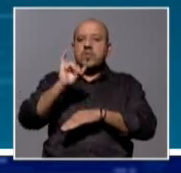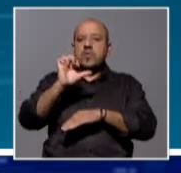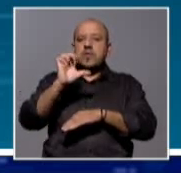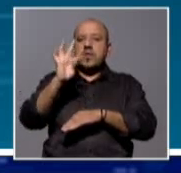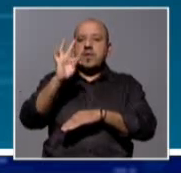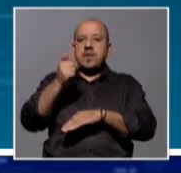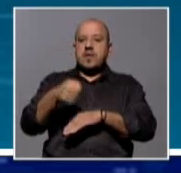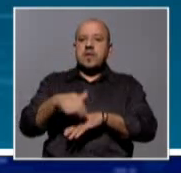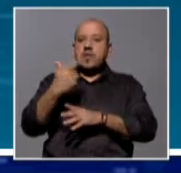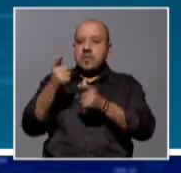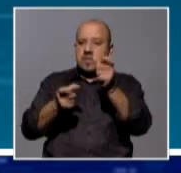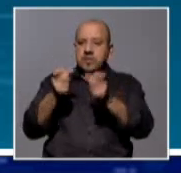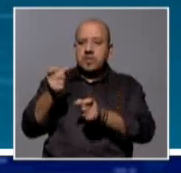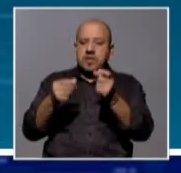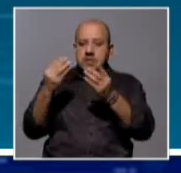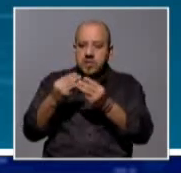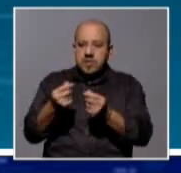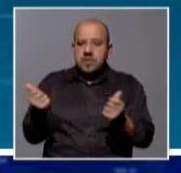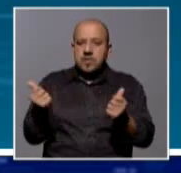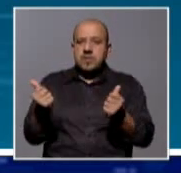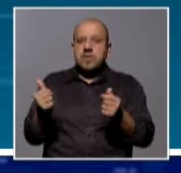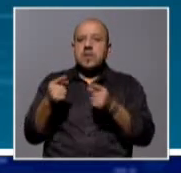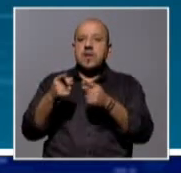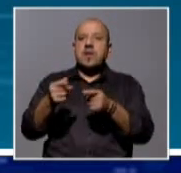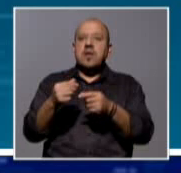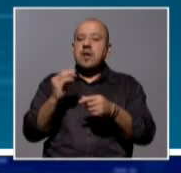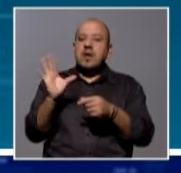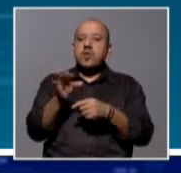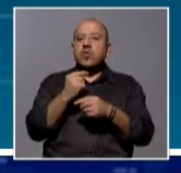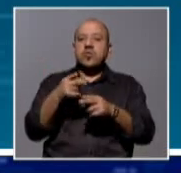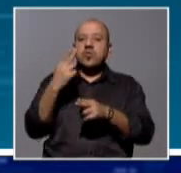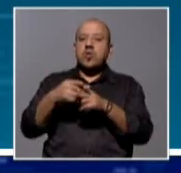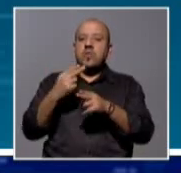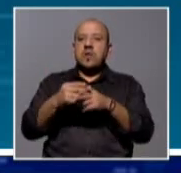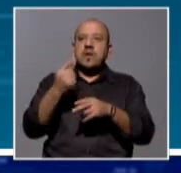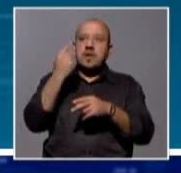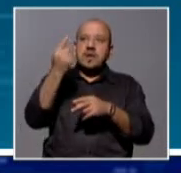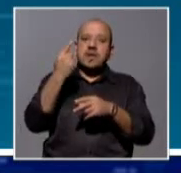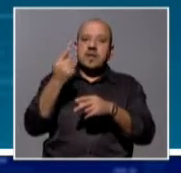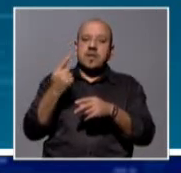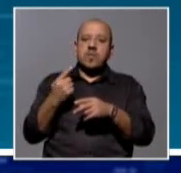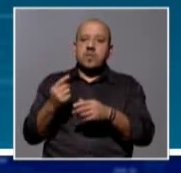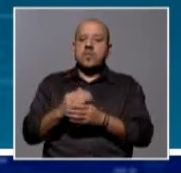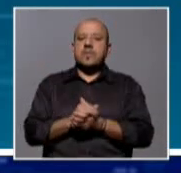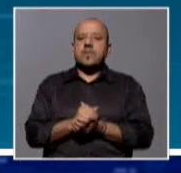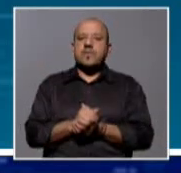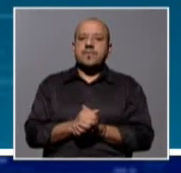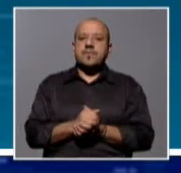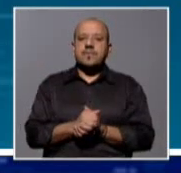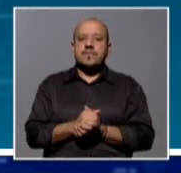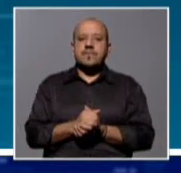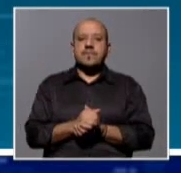queridos compañeros desaparecidos, donde los vamos a nombrar a todos y con el presente correspondiente.